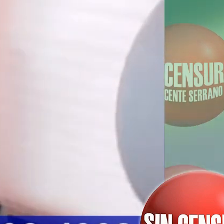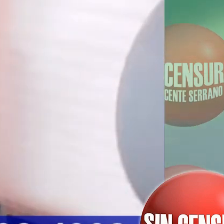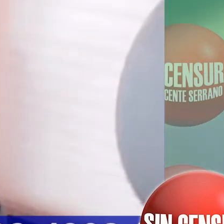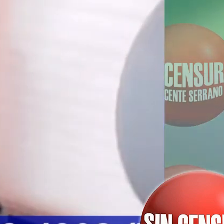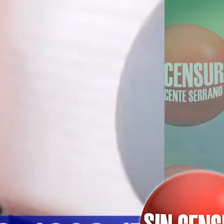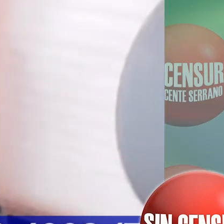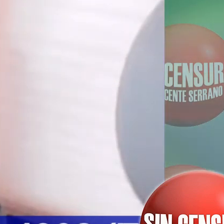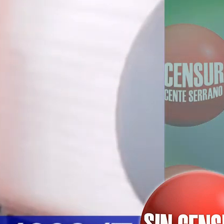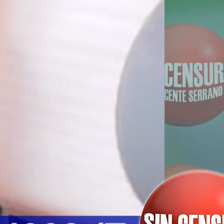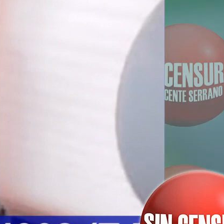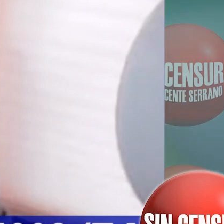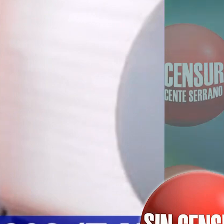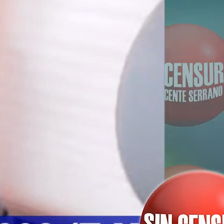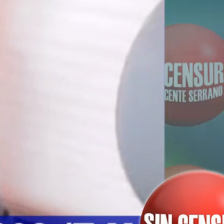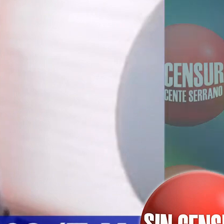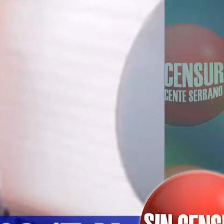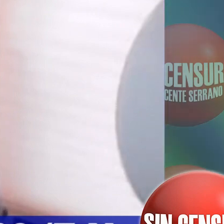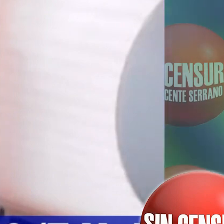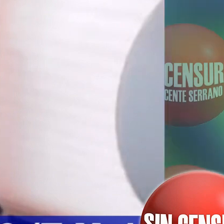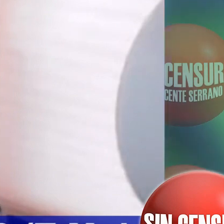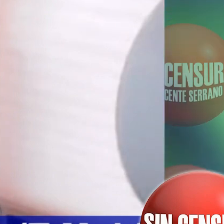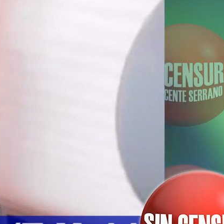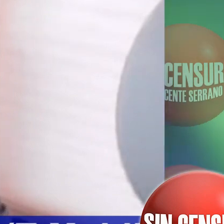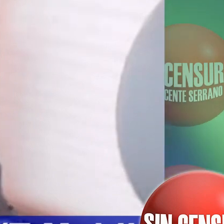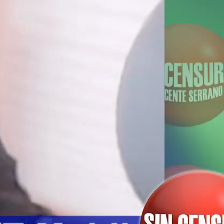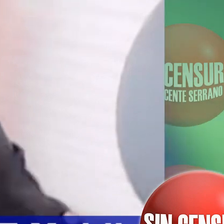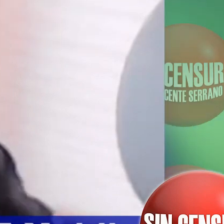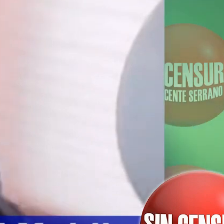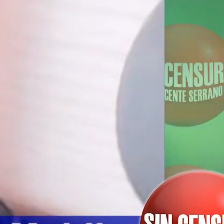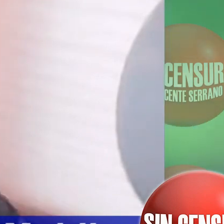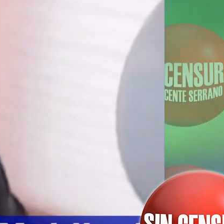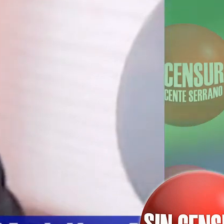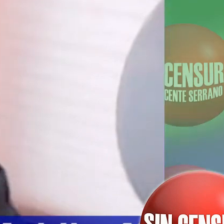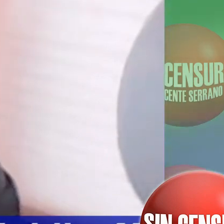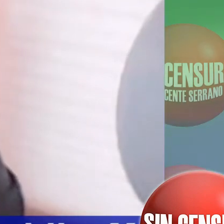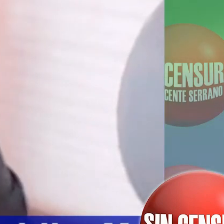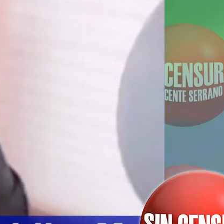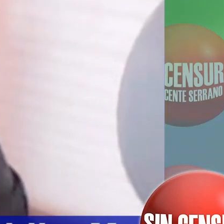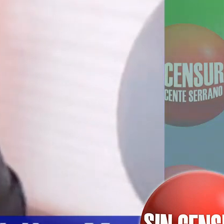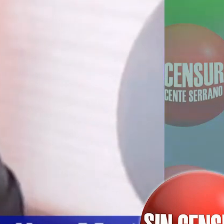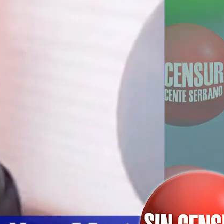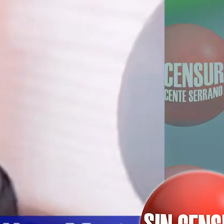Obviamente lo seguimos monitoreando, es muy lamentable y le voy a decir por qué.